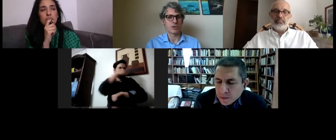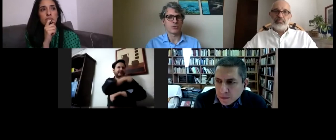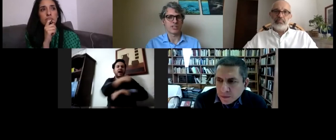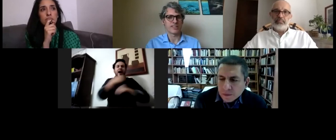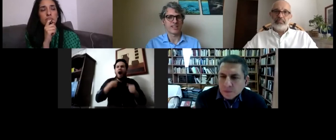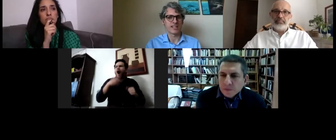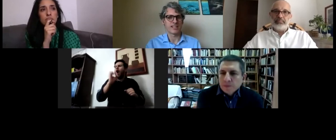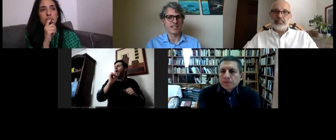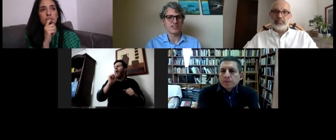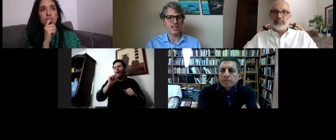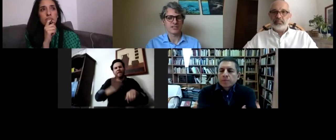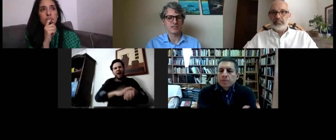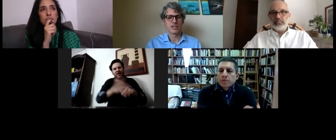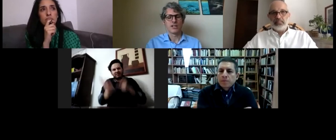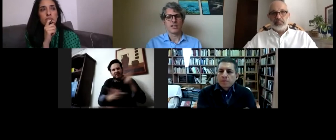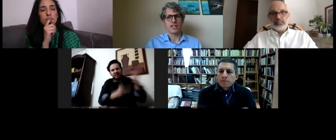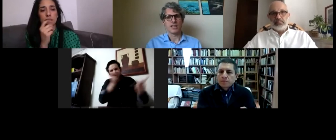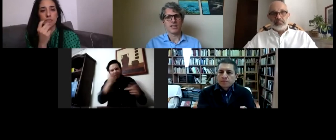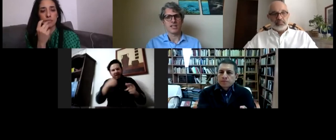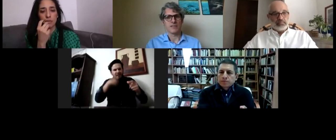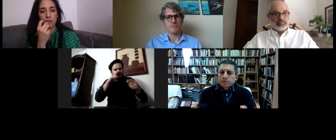de las preguntas que salen en el chat,